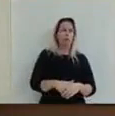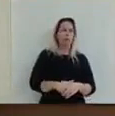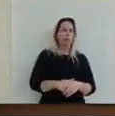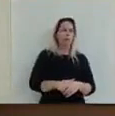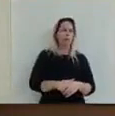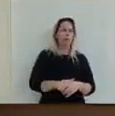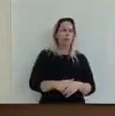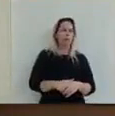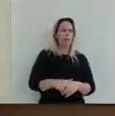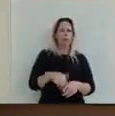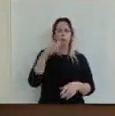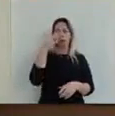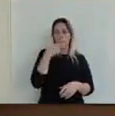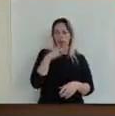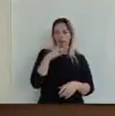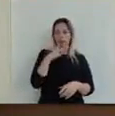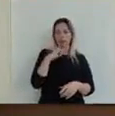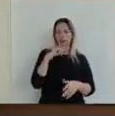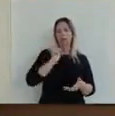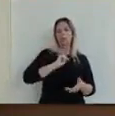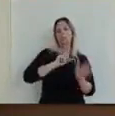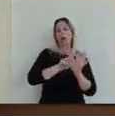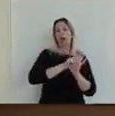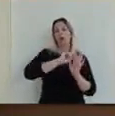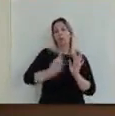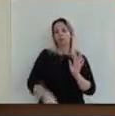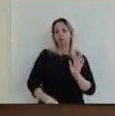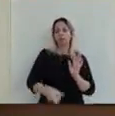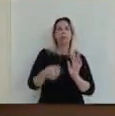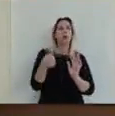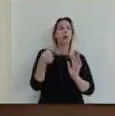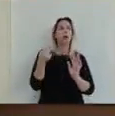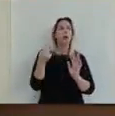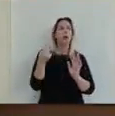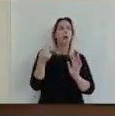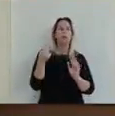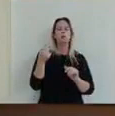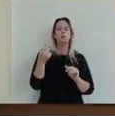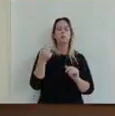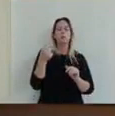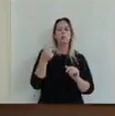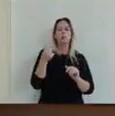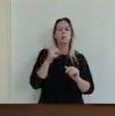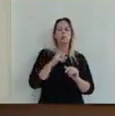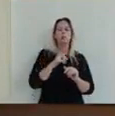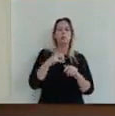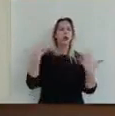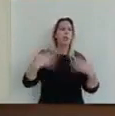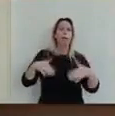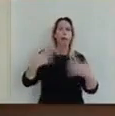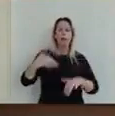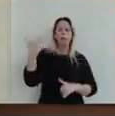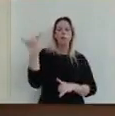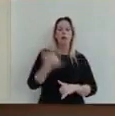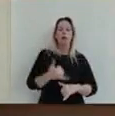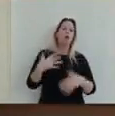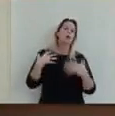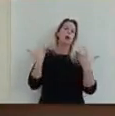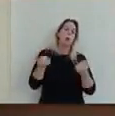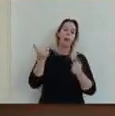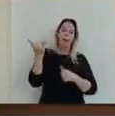la provincia el decreto 507, donde declara la emergencia. Posteriormente, al otro día, creo que Nación declara la